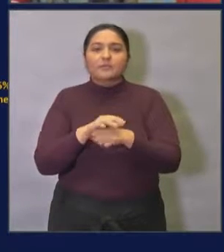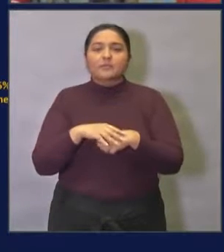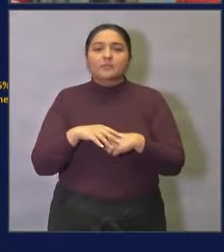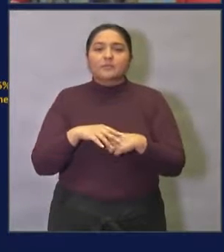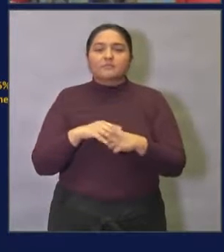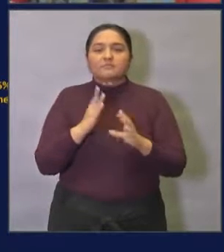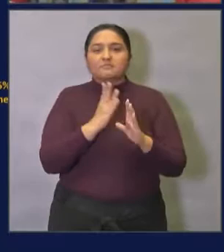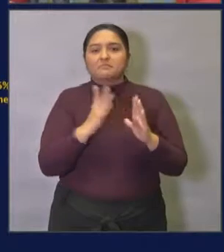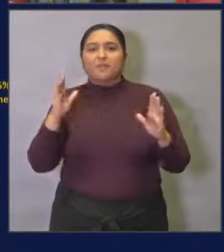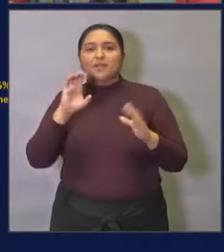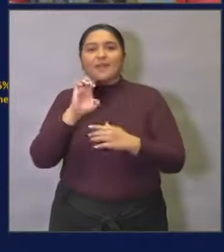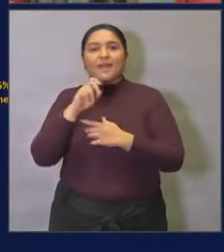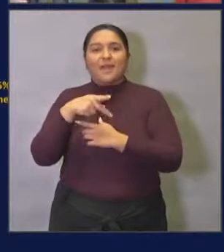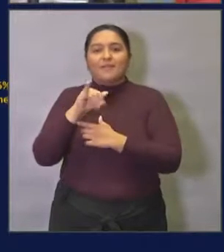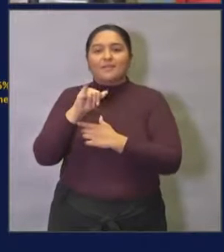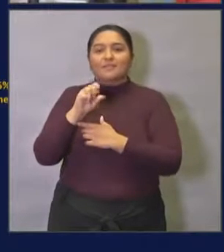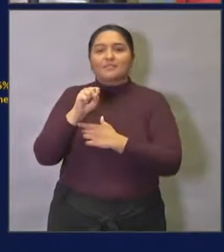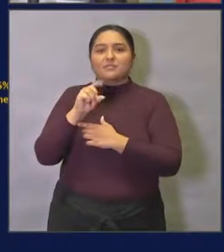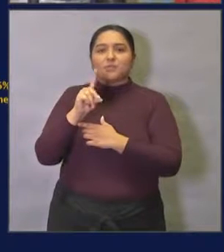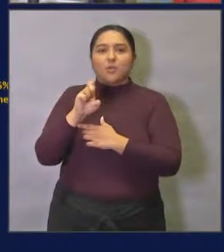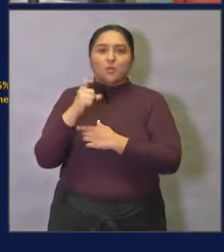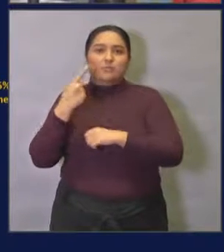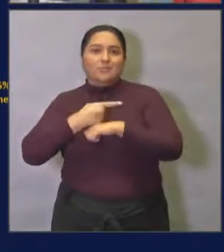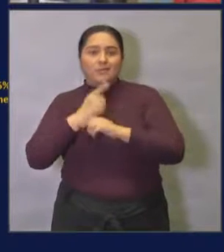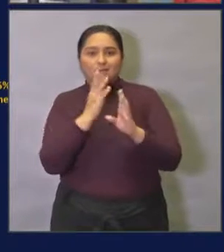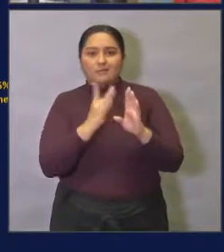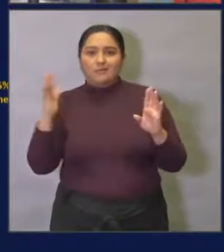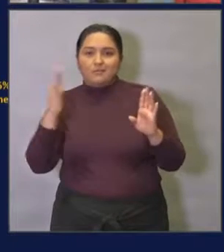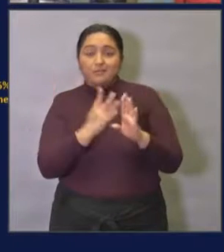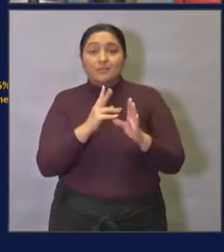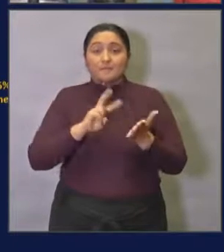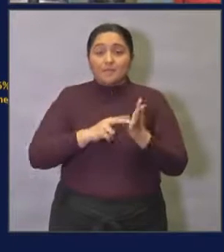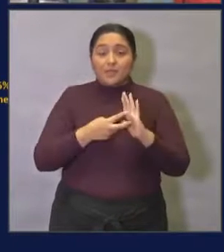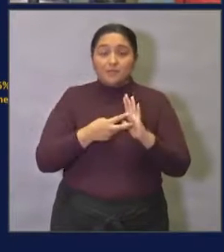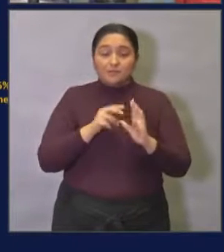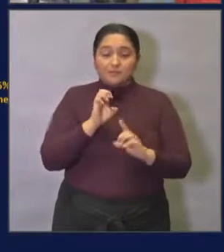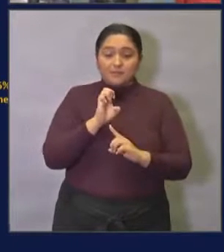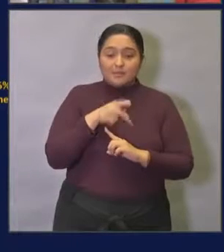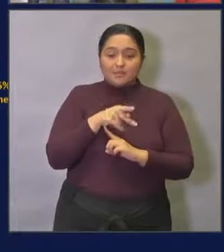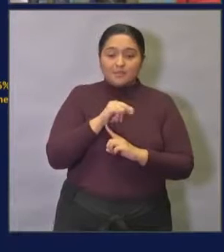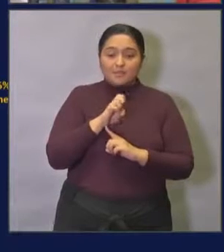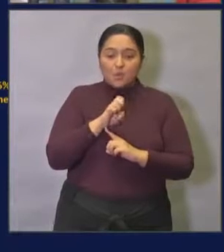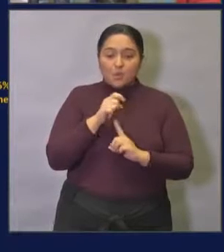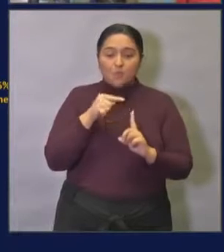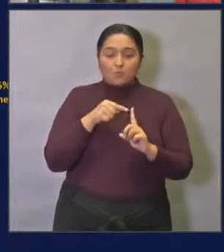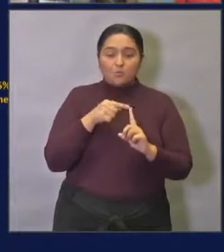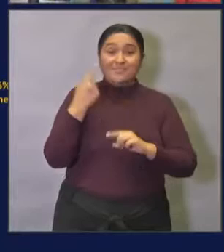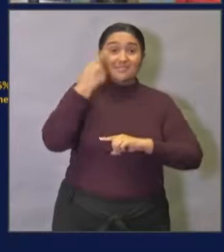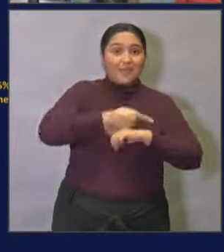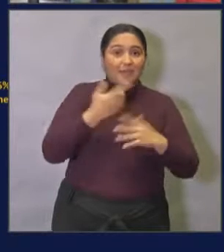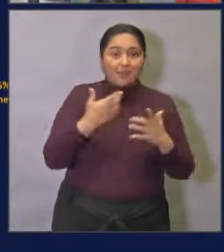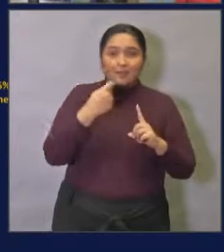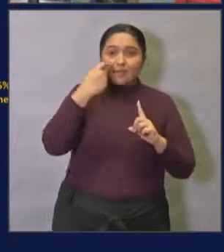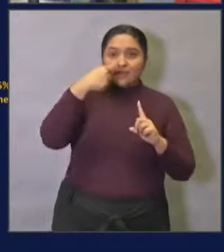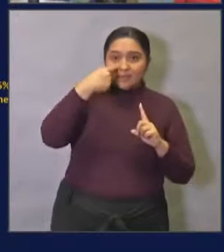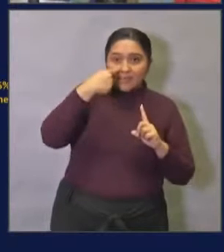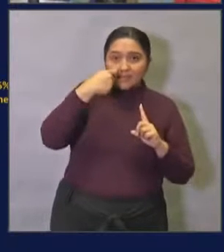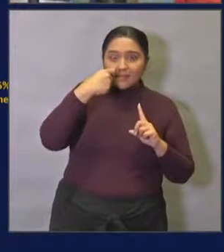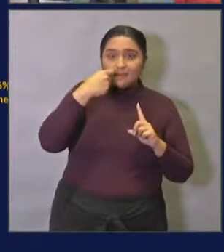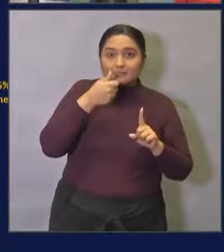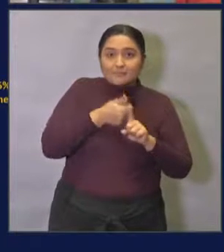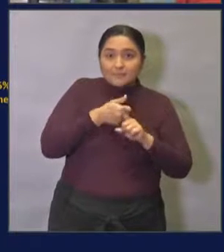episodio. La fecha del episodio es la fecha en que una persona se hizo la prueba o experimentó los síntomas